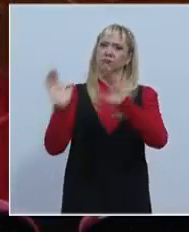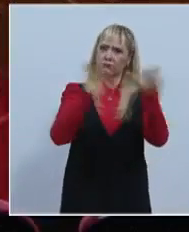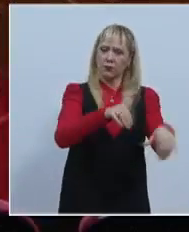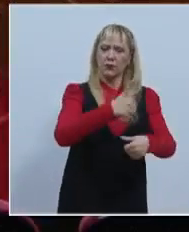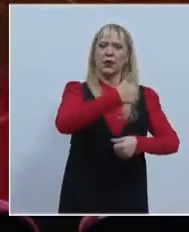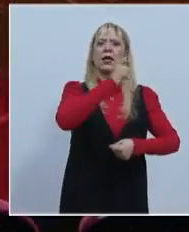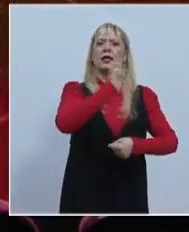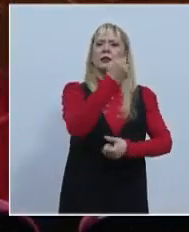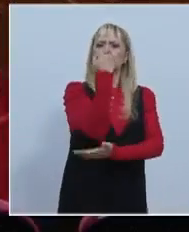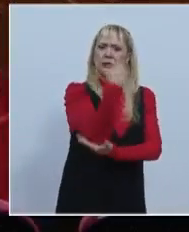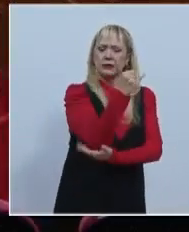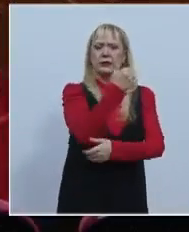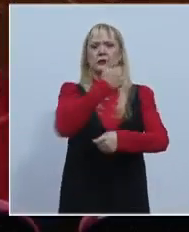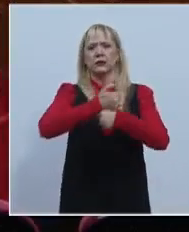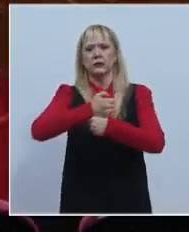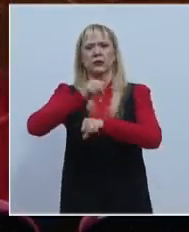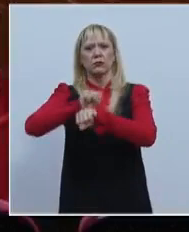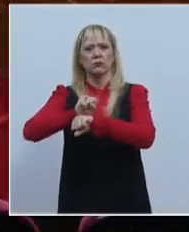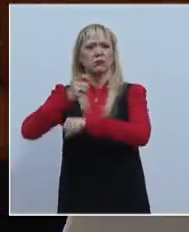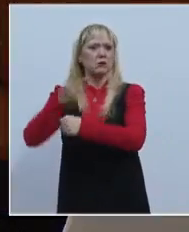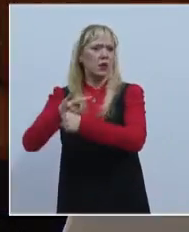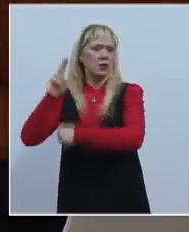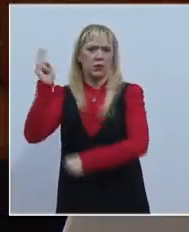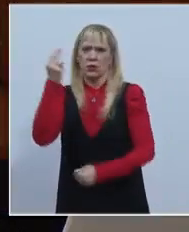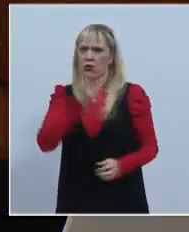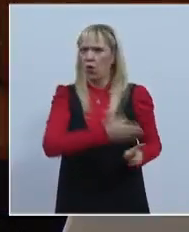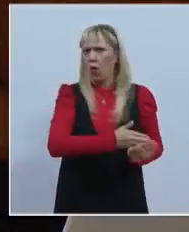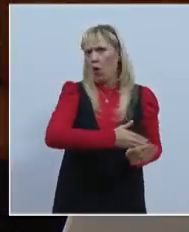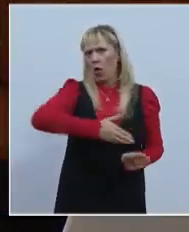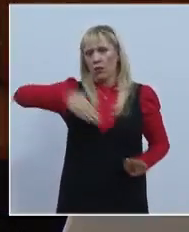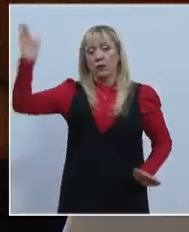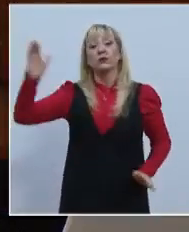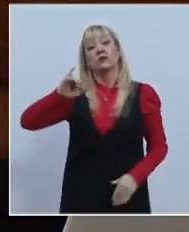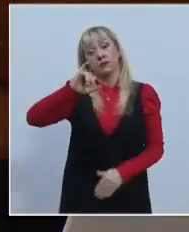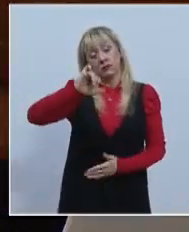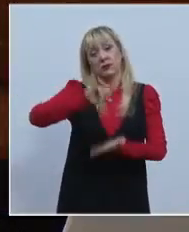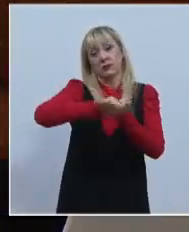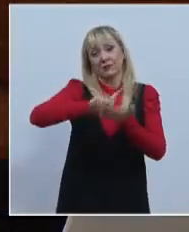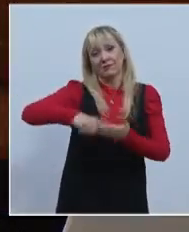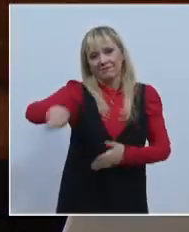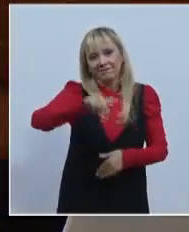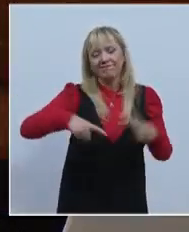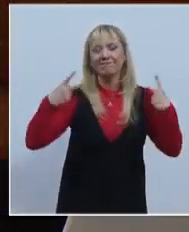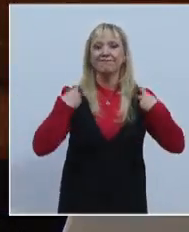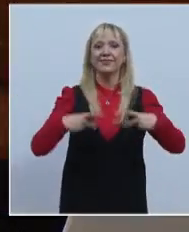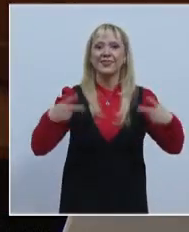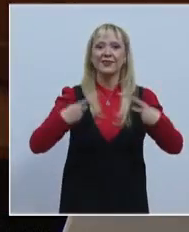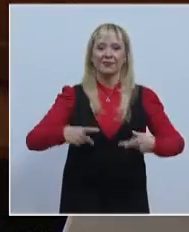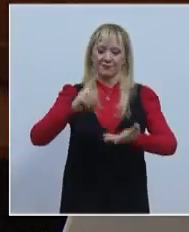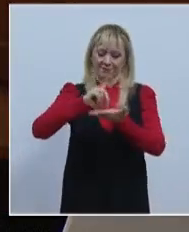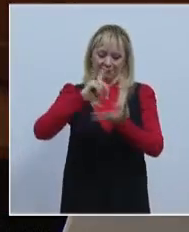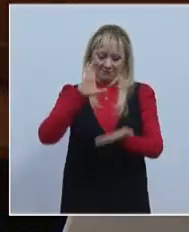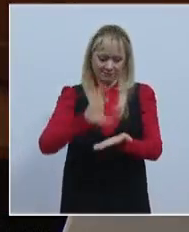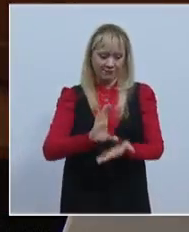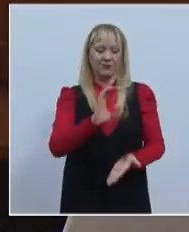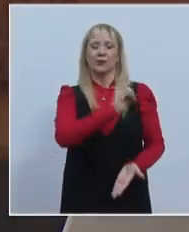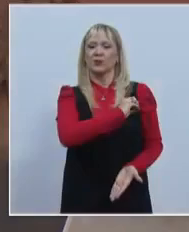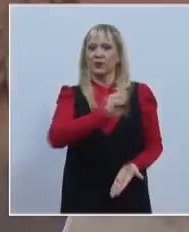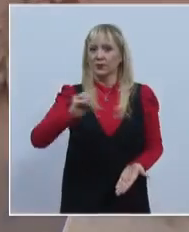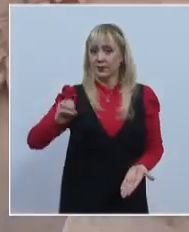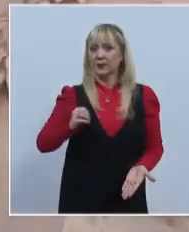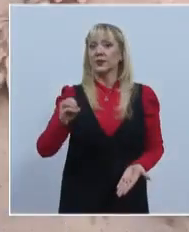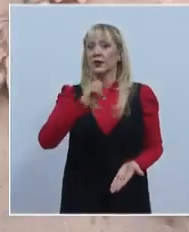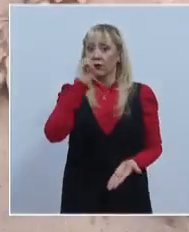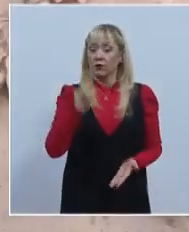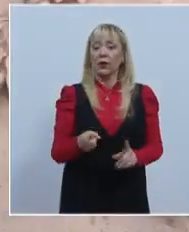El Pleno explicó que la norma, al estar estrechamente relacionada con los derechos de las personas con discapacidad, actualizaba la obligación de llevar a